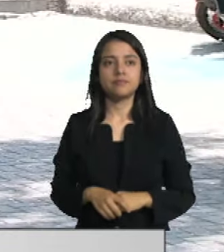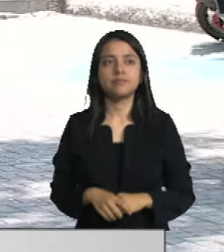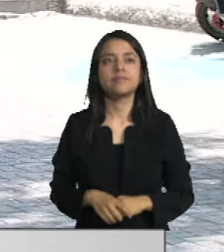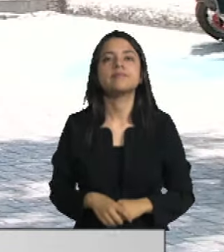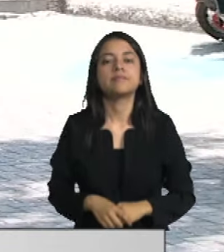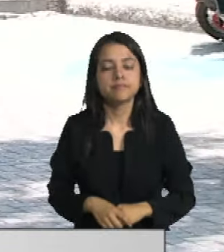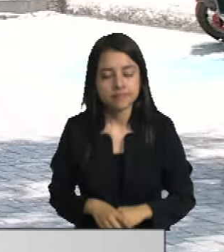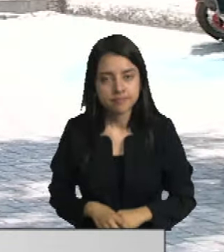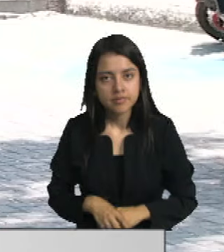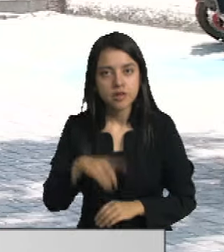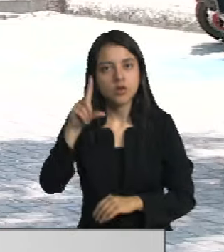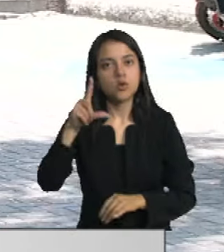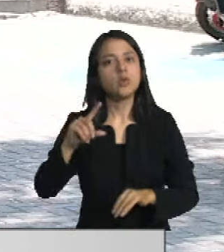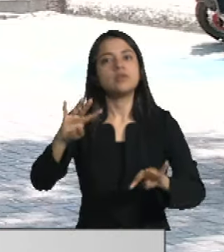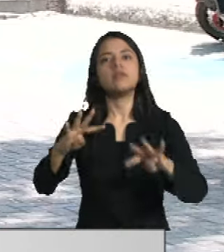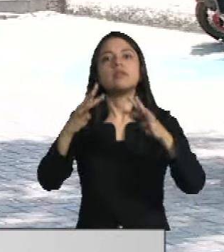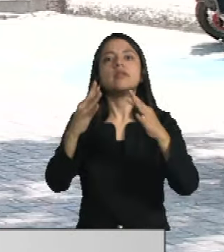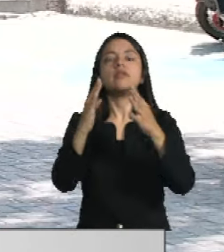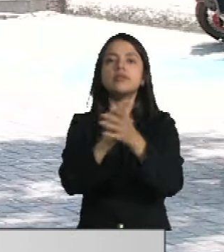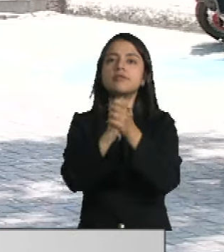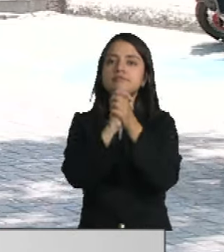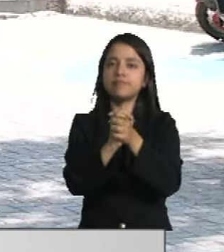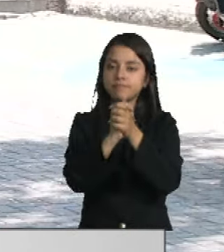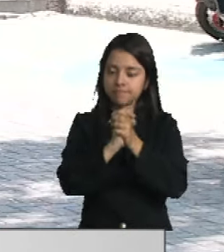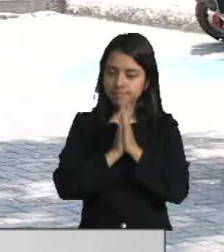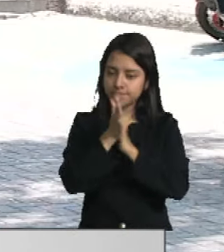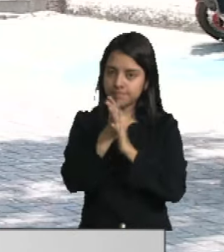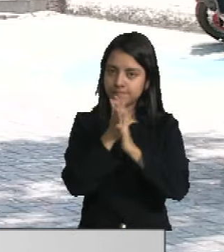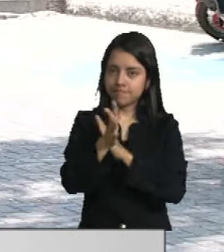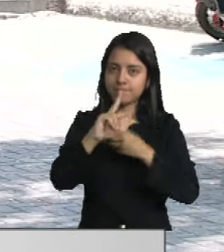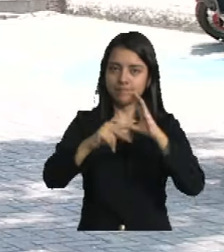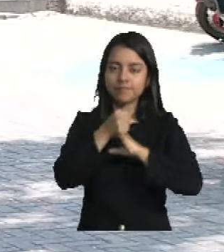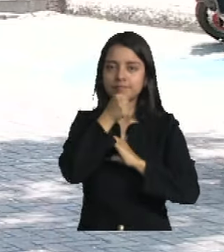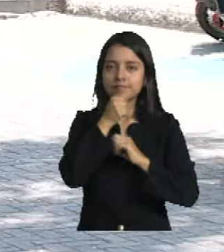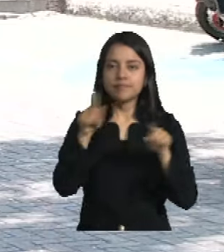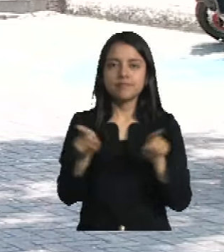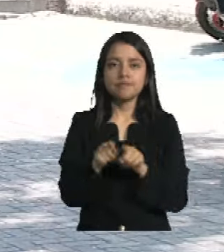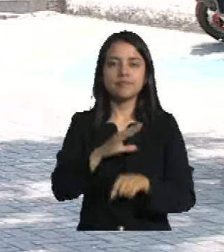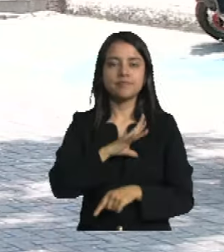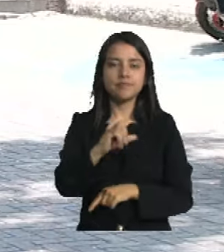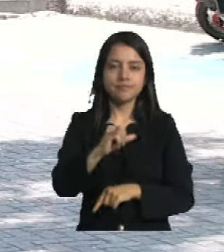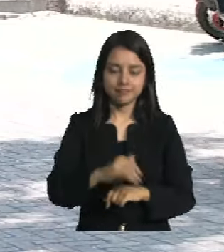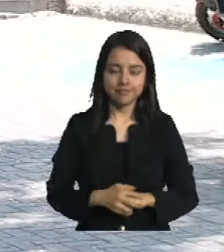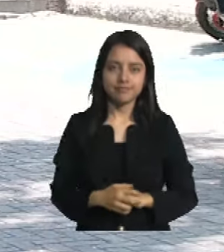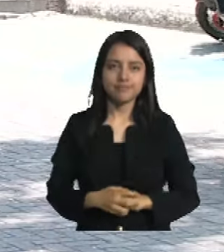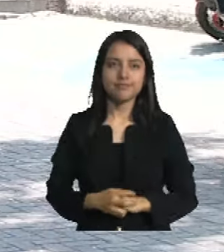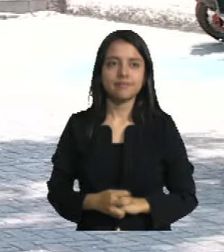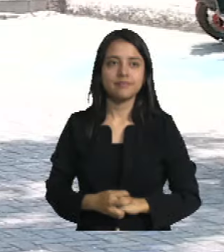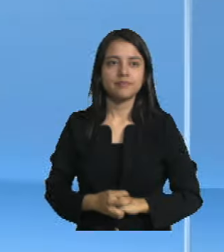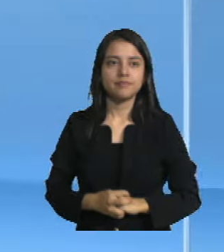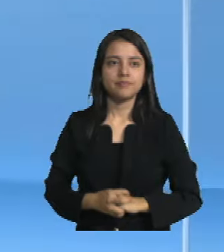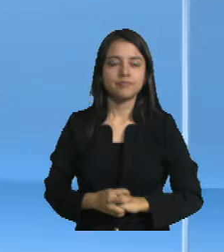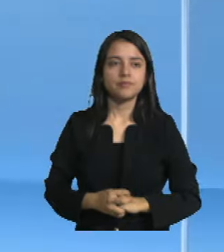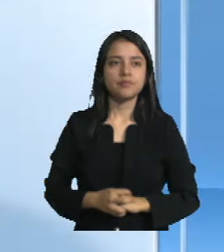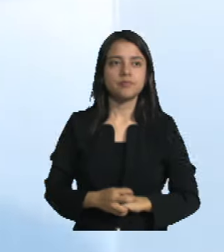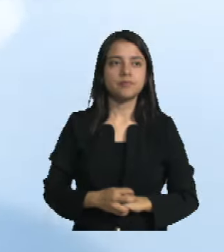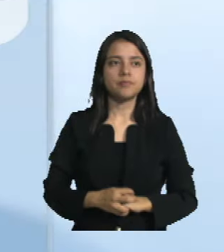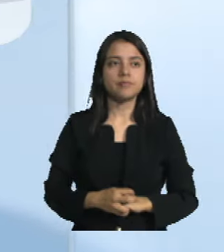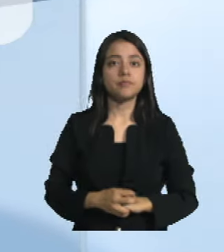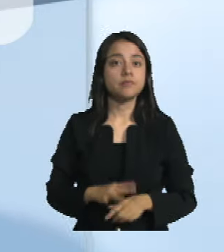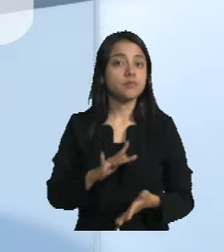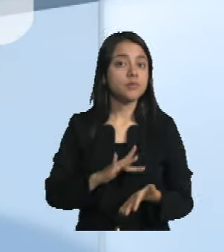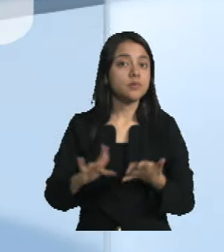y televidentes, por el momento es la información desde la capital vallecaucana. Valentina Villegas, Noticentro 1, CMI.